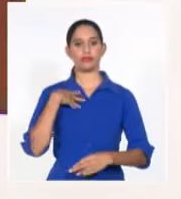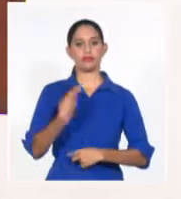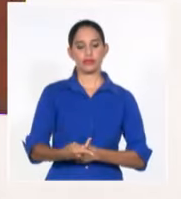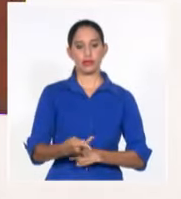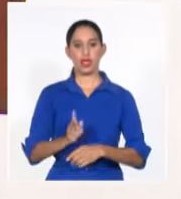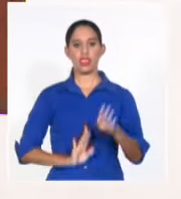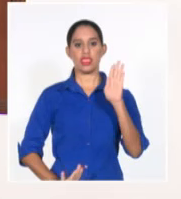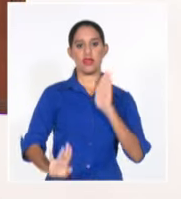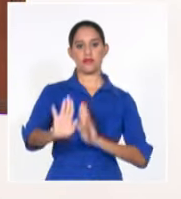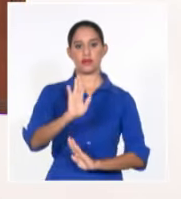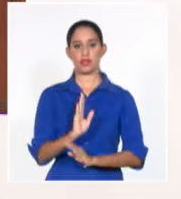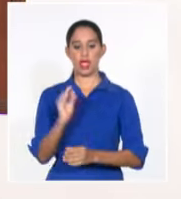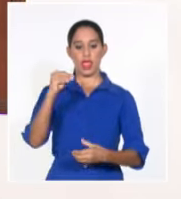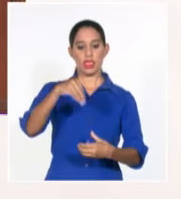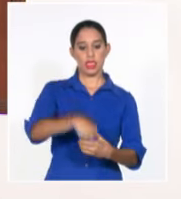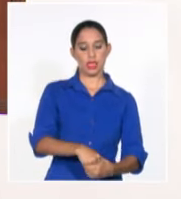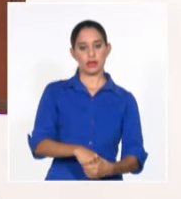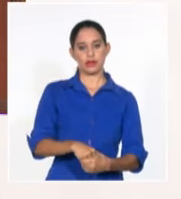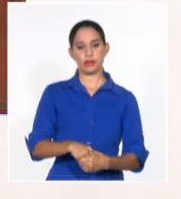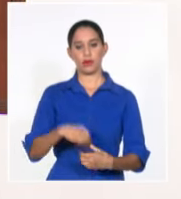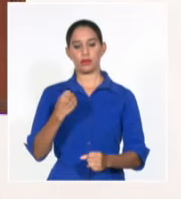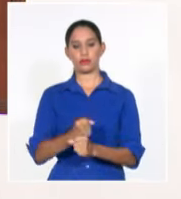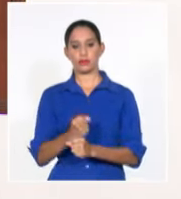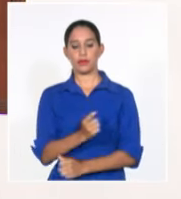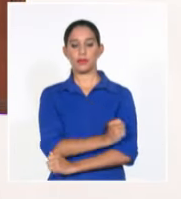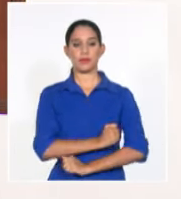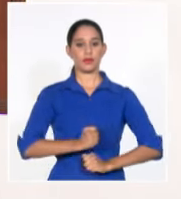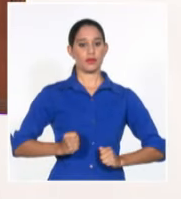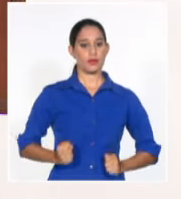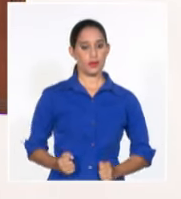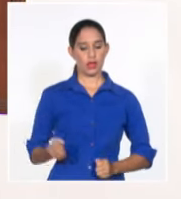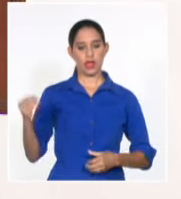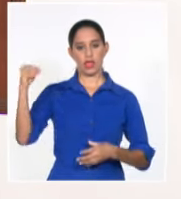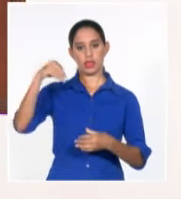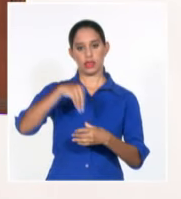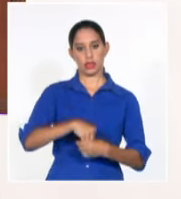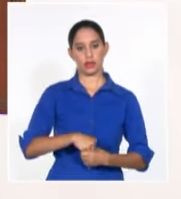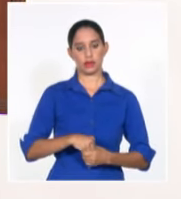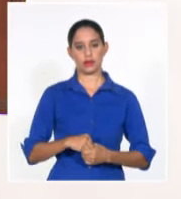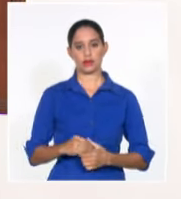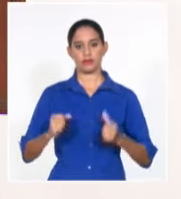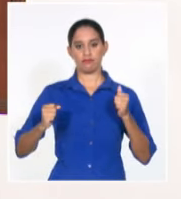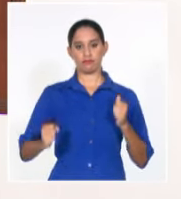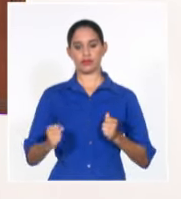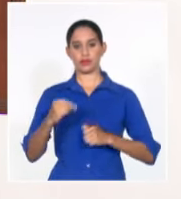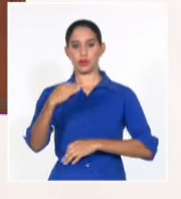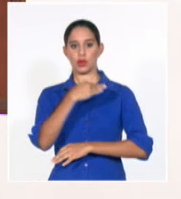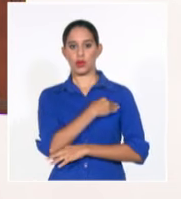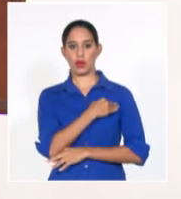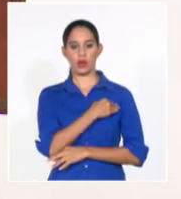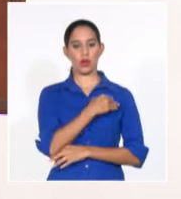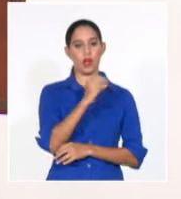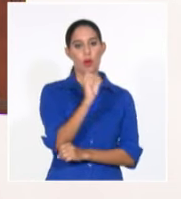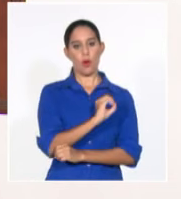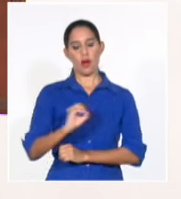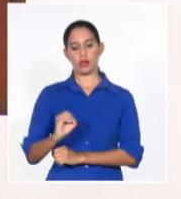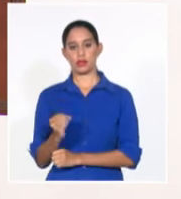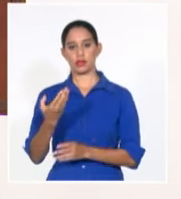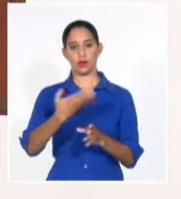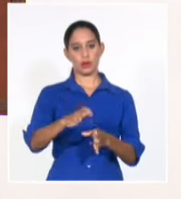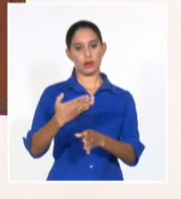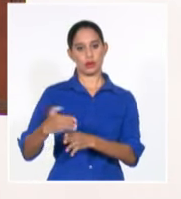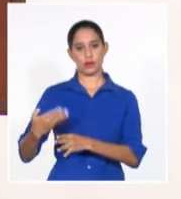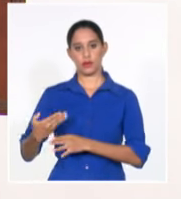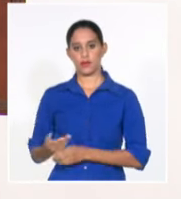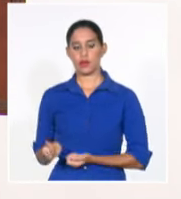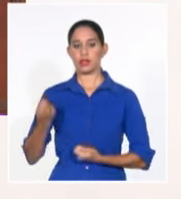unidades y entidades de los ministerios de las Fuerzas Armadas y del Interior, realizando la investigación de los procesos penales, la impartición de